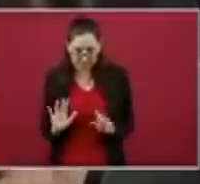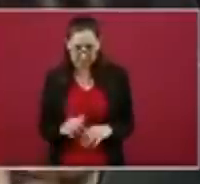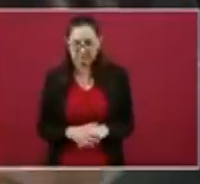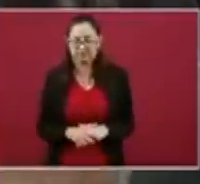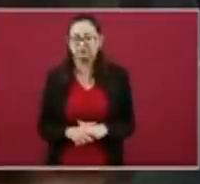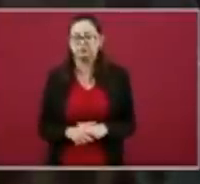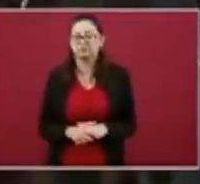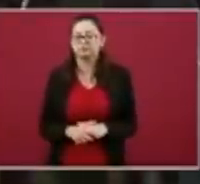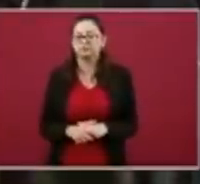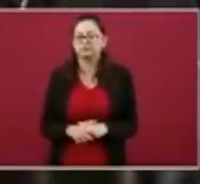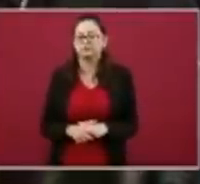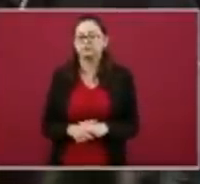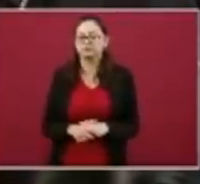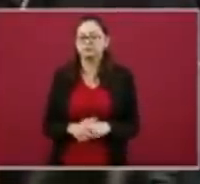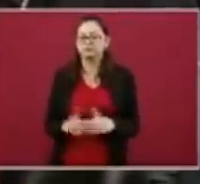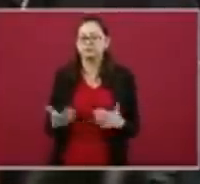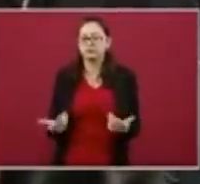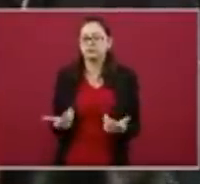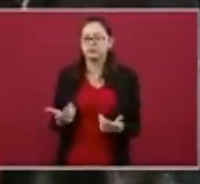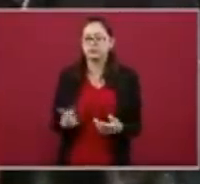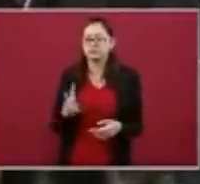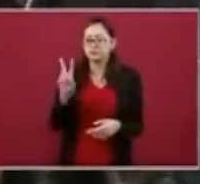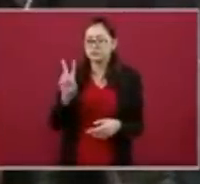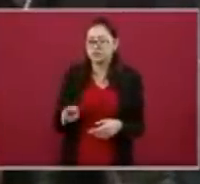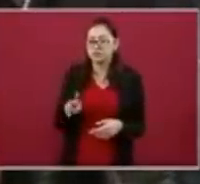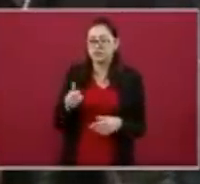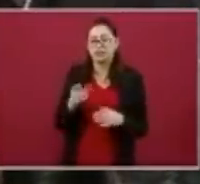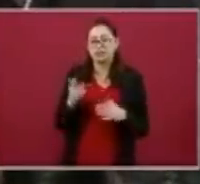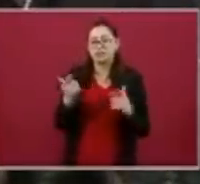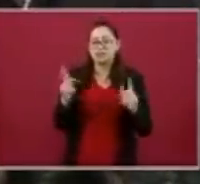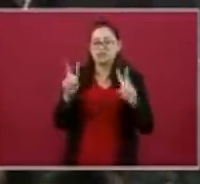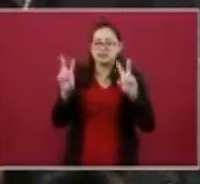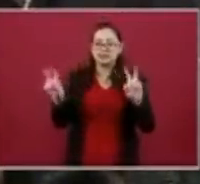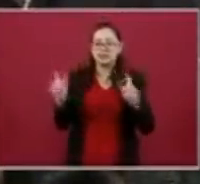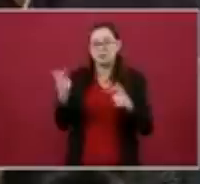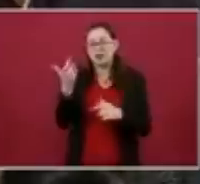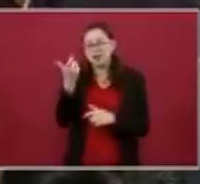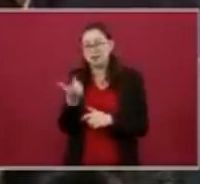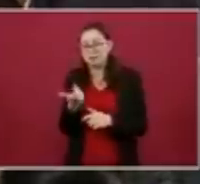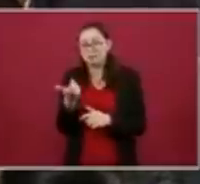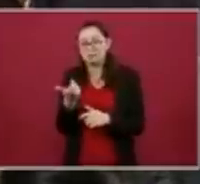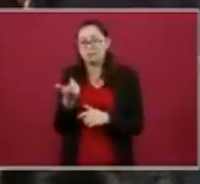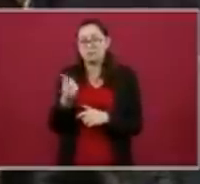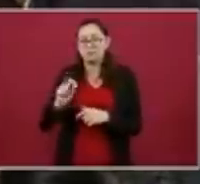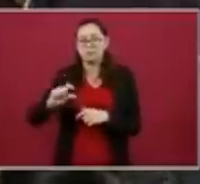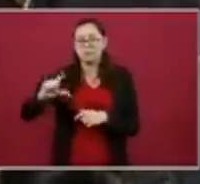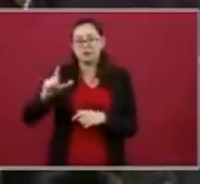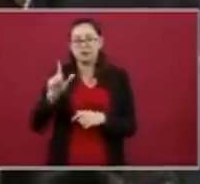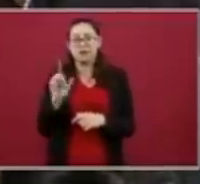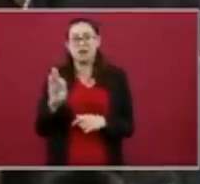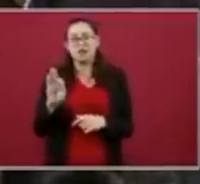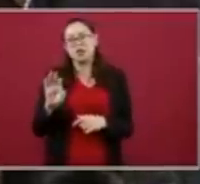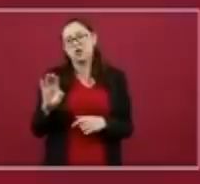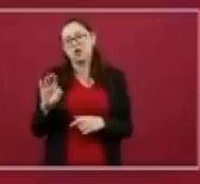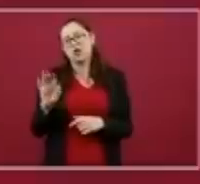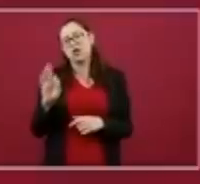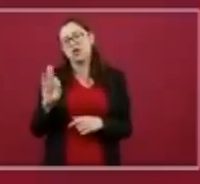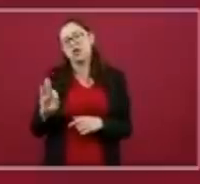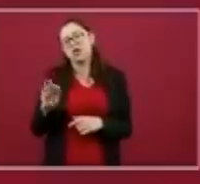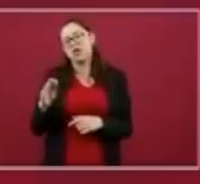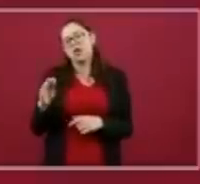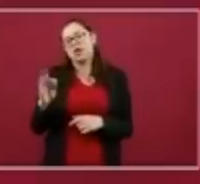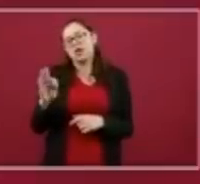ejemplo, es cierto sobre el peso y sobre la bolsa, Fitch, una de las calificadoras, ha dicho que